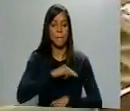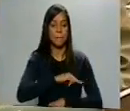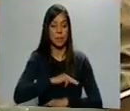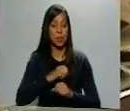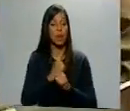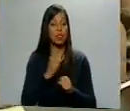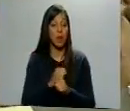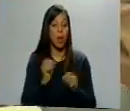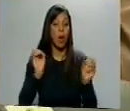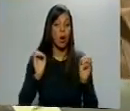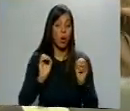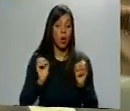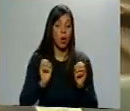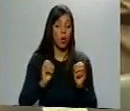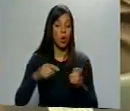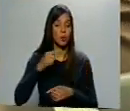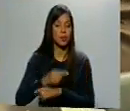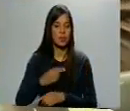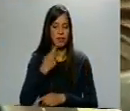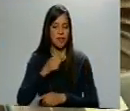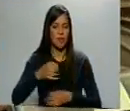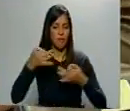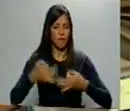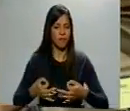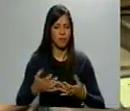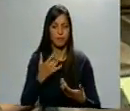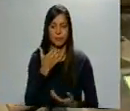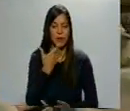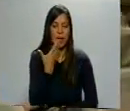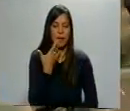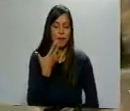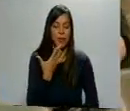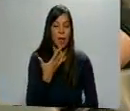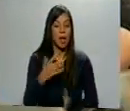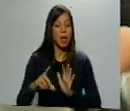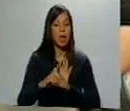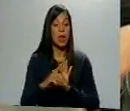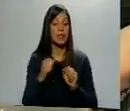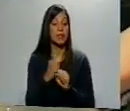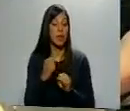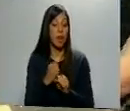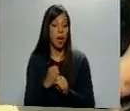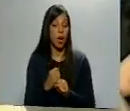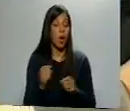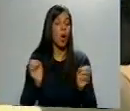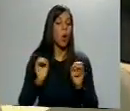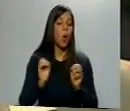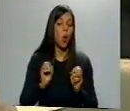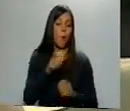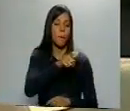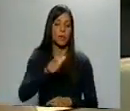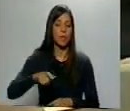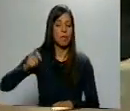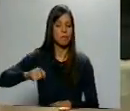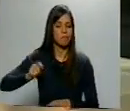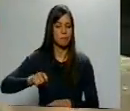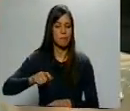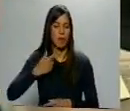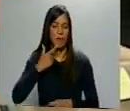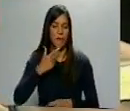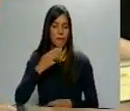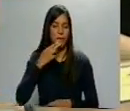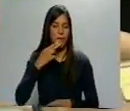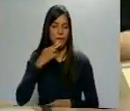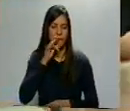ante el Ministerio del Trabajo, o cumplir algún deber formal de la ley del trabajo o para fiscales, que puede ser multas que